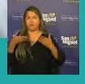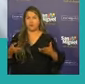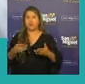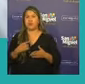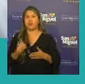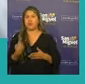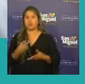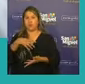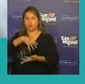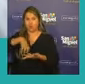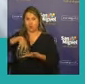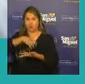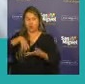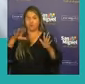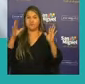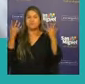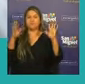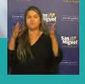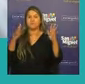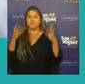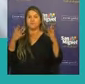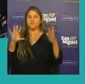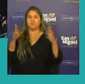nuestra comuna.